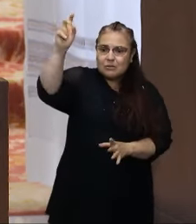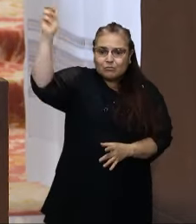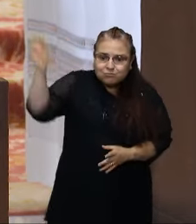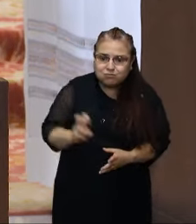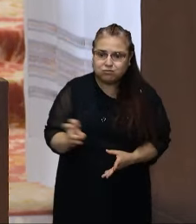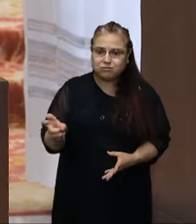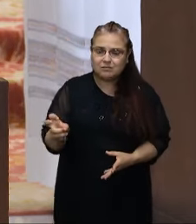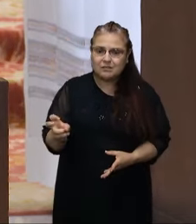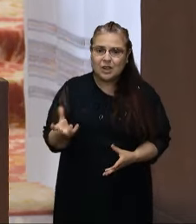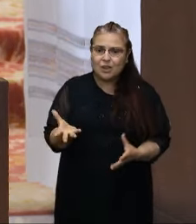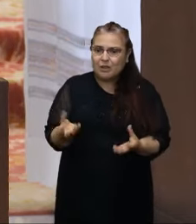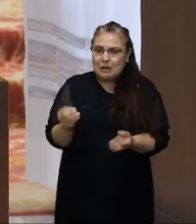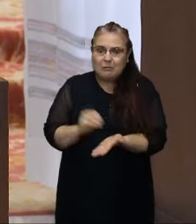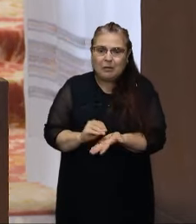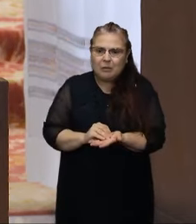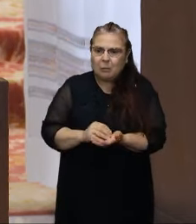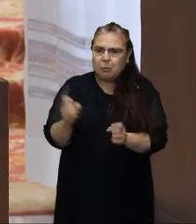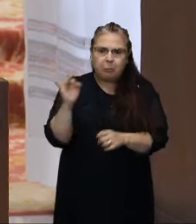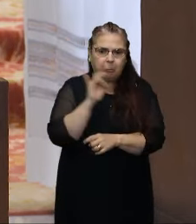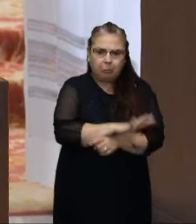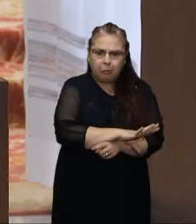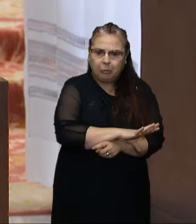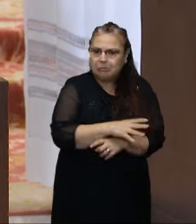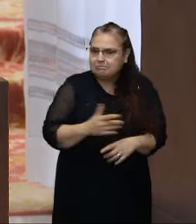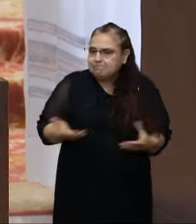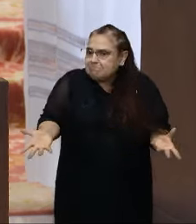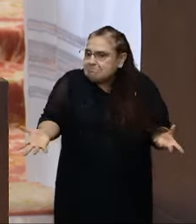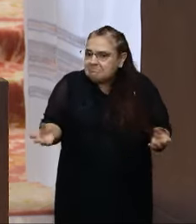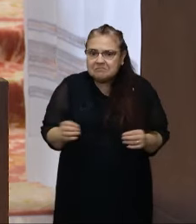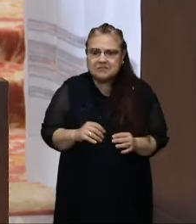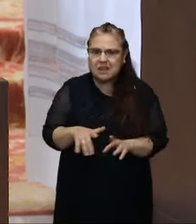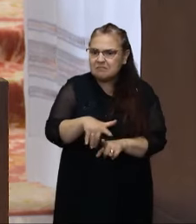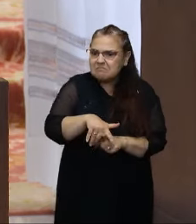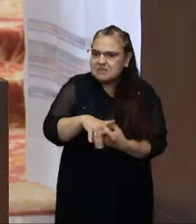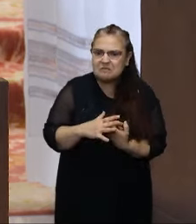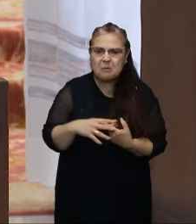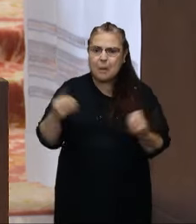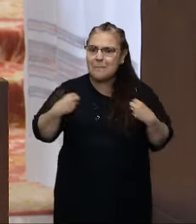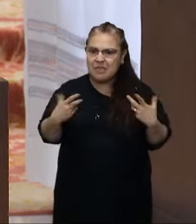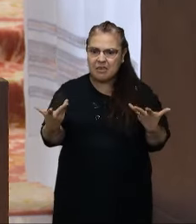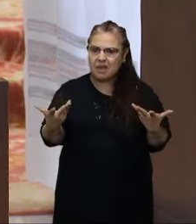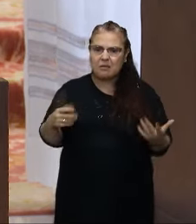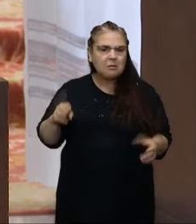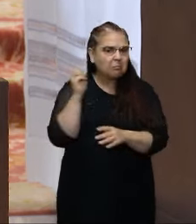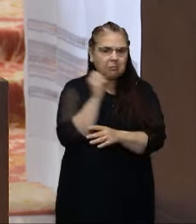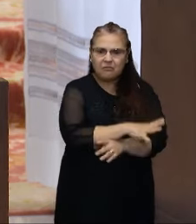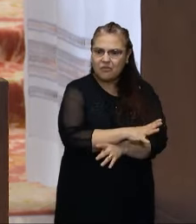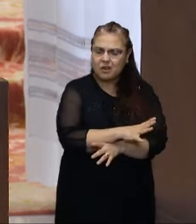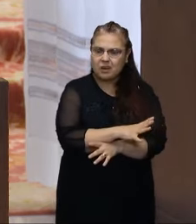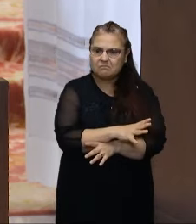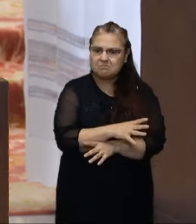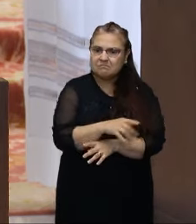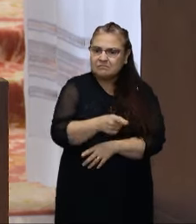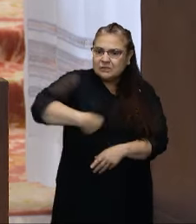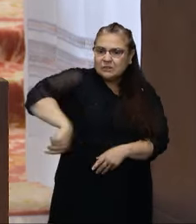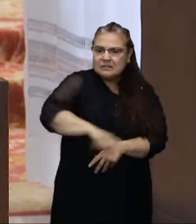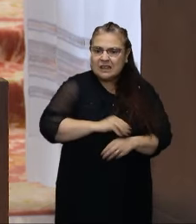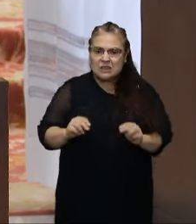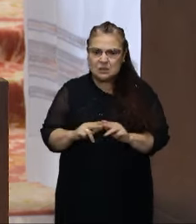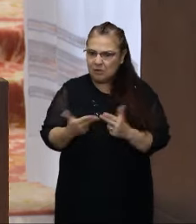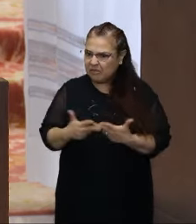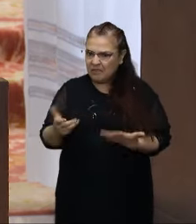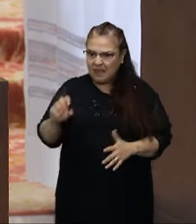de que muchos lo han echado fuera totalmente del ámbito de la vida. Nuestra sociedad está borracha